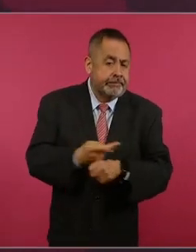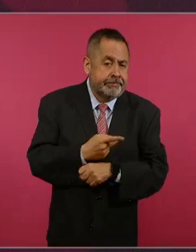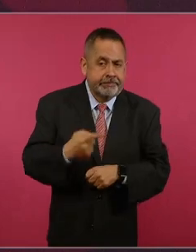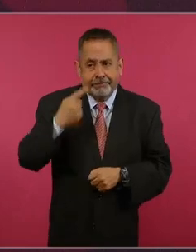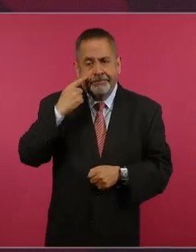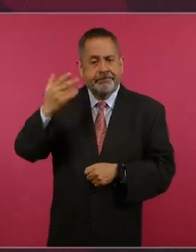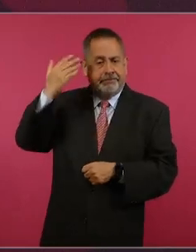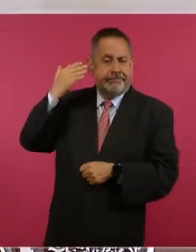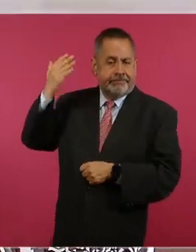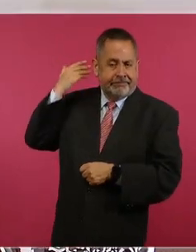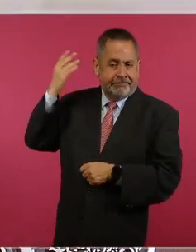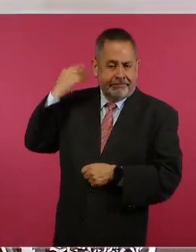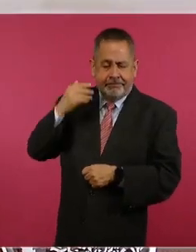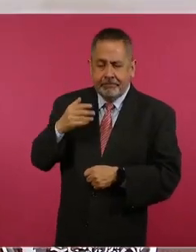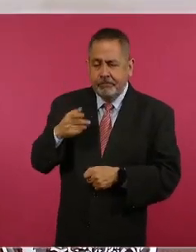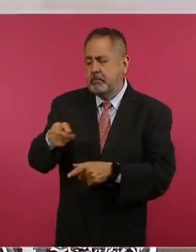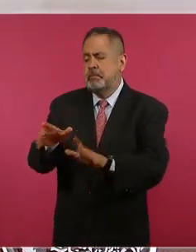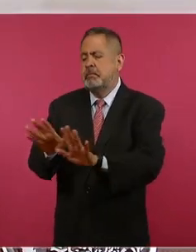de que son asuntos